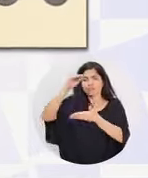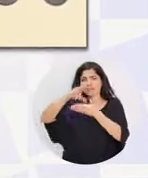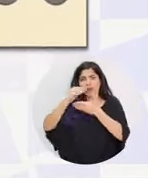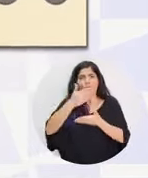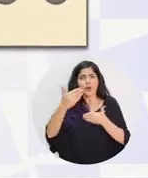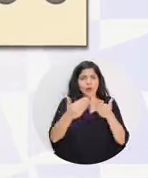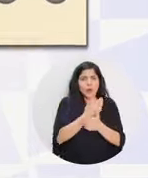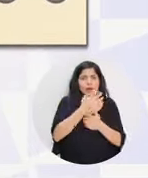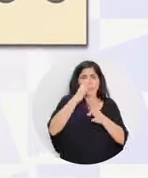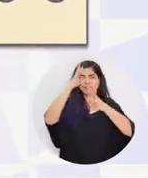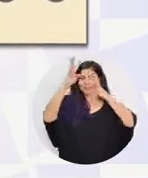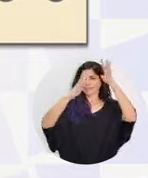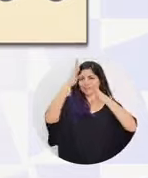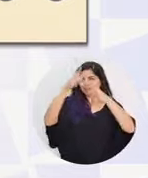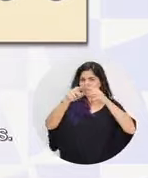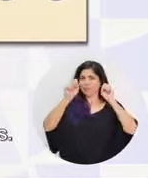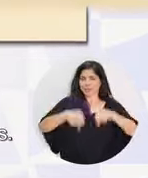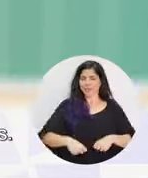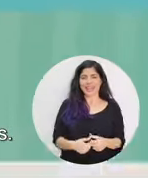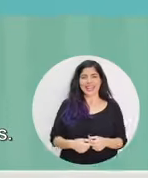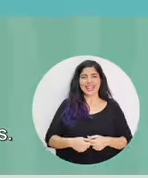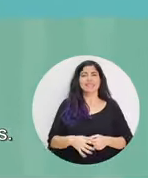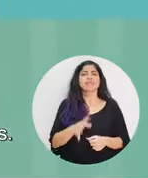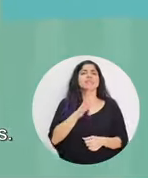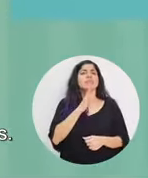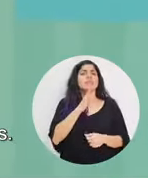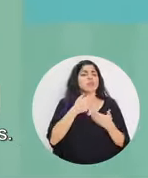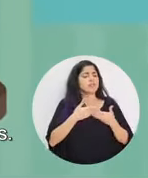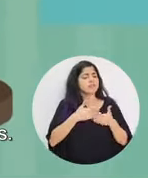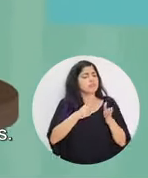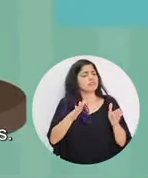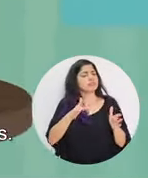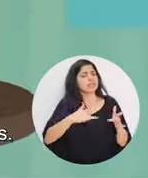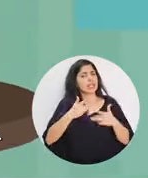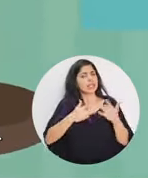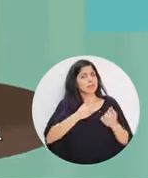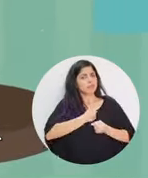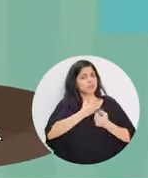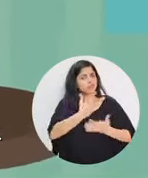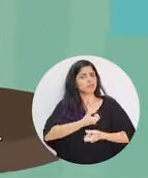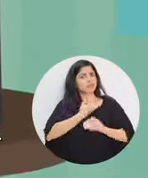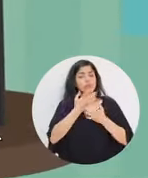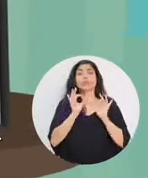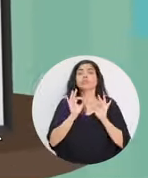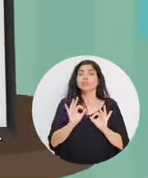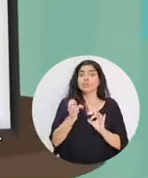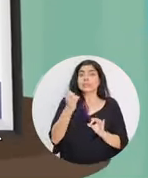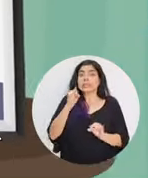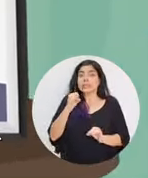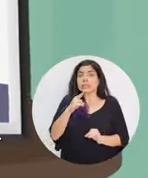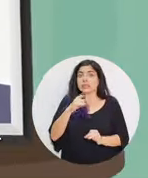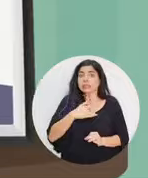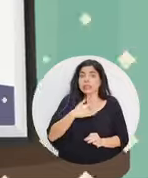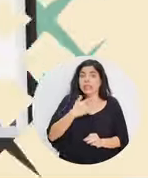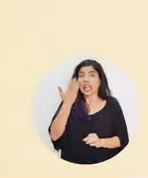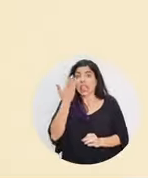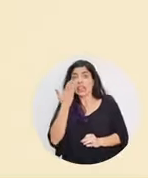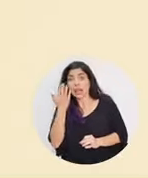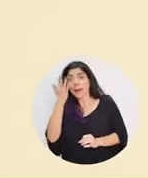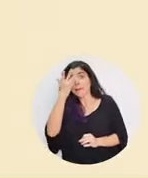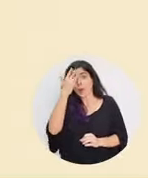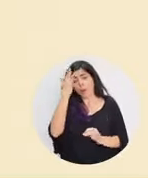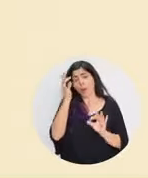cosas, invente, póngase creativo. Hable abiertamente de sus sentimientos. Está bien sentirse triste o preocupado.